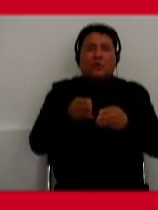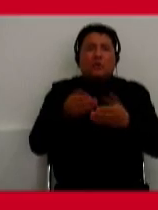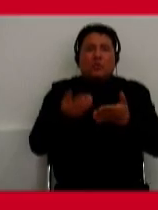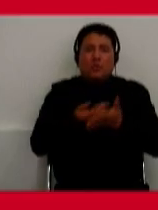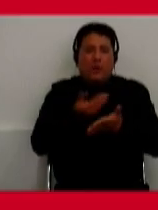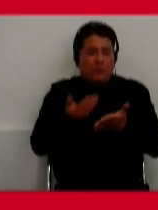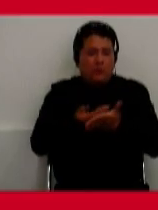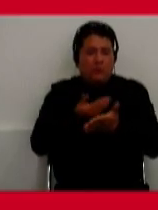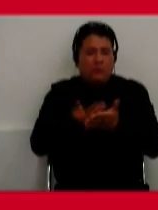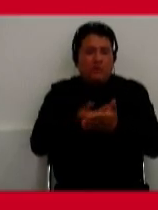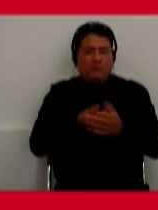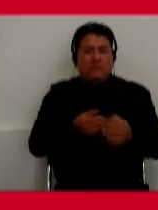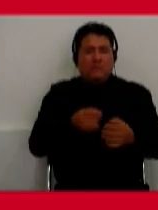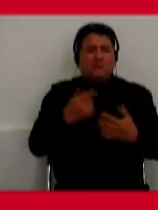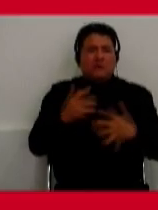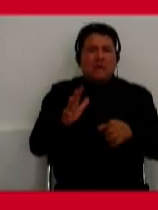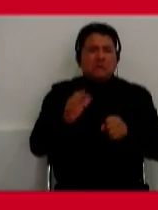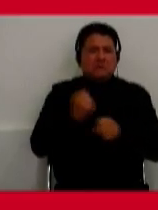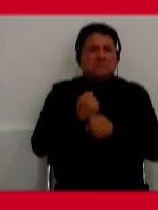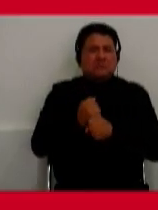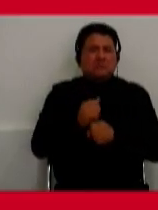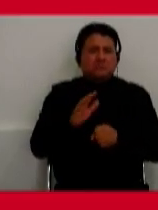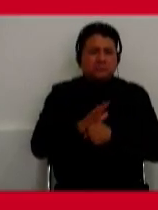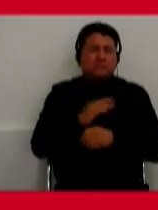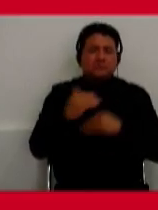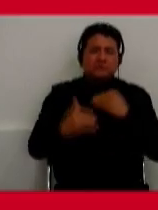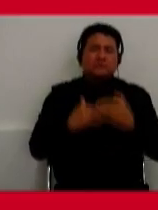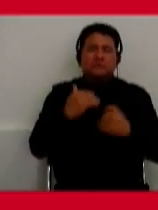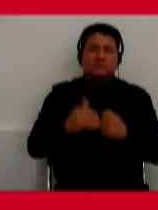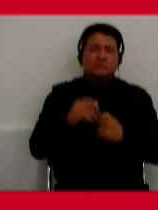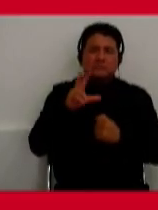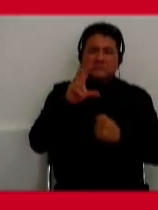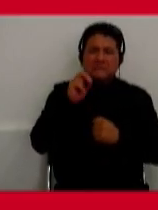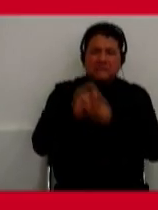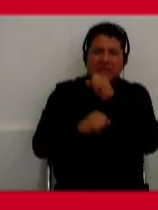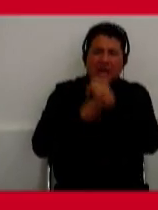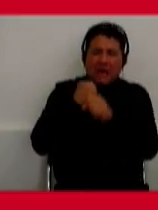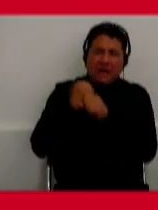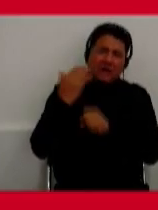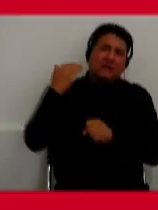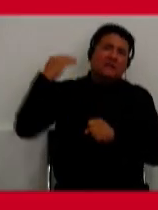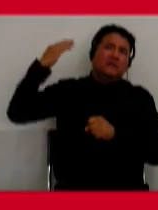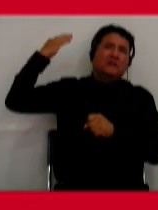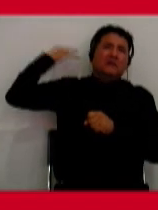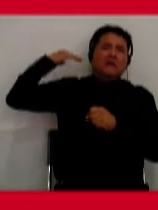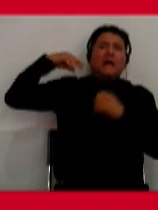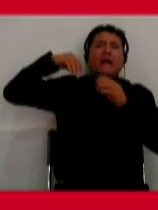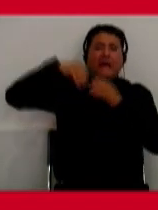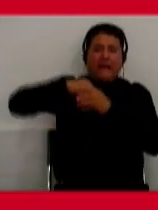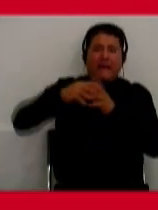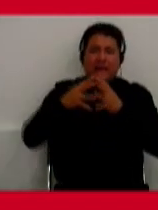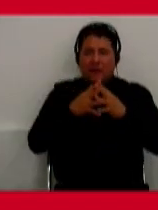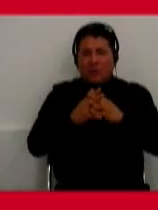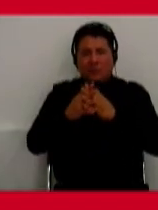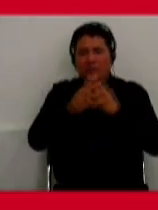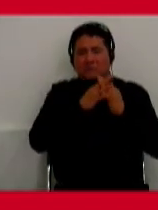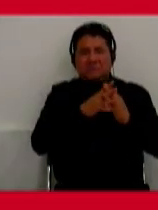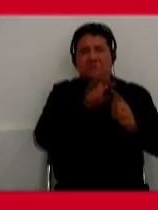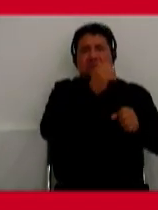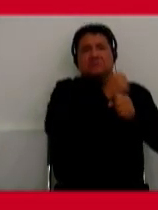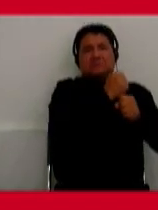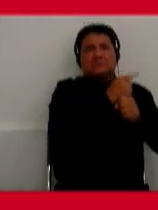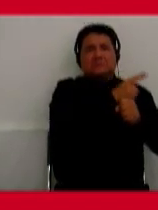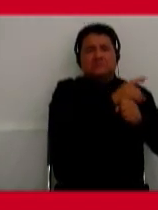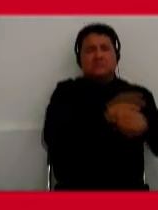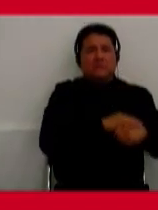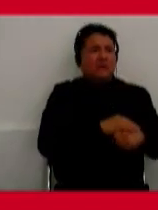trabajando 30 años atrás en lo que es en las zonas de Estados Unidos, Colorado, Nevada, para lo cual se ha